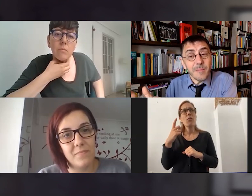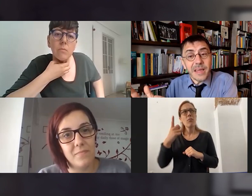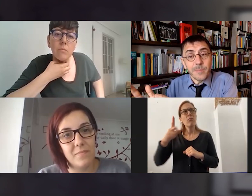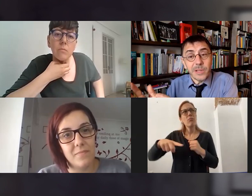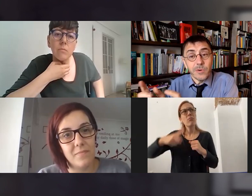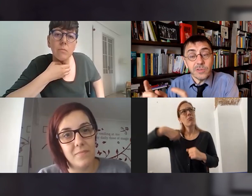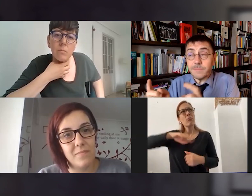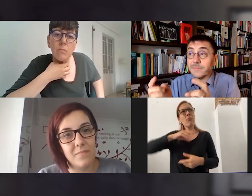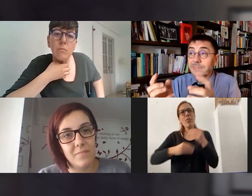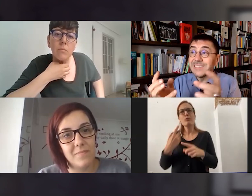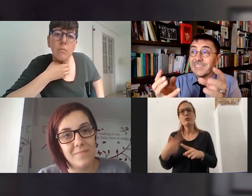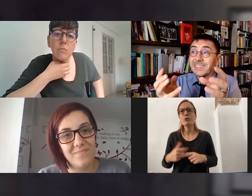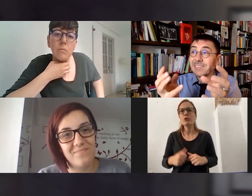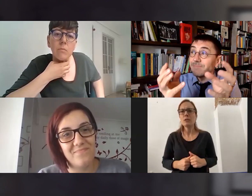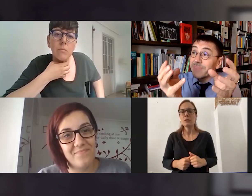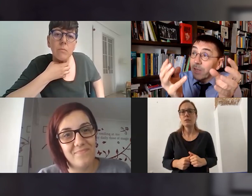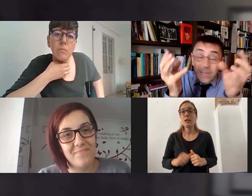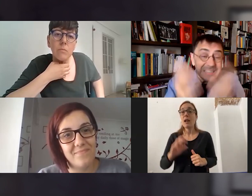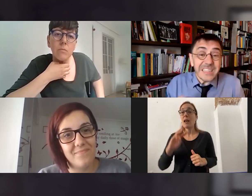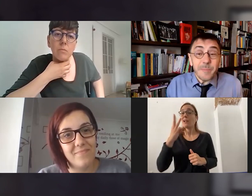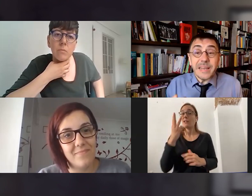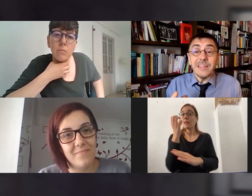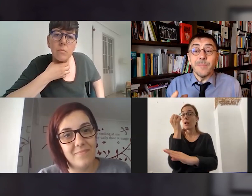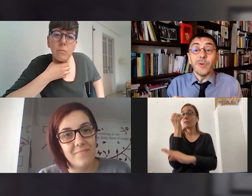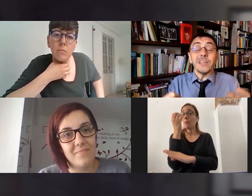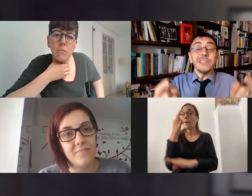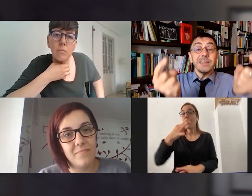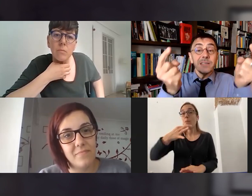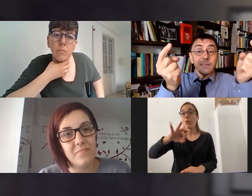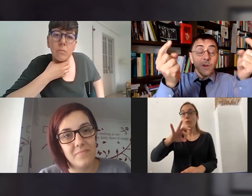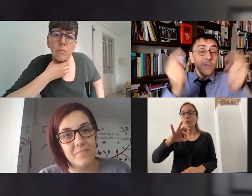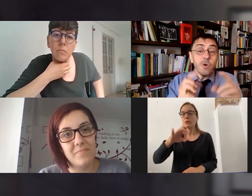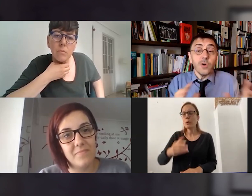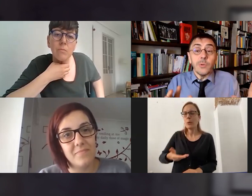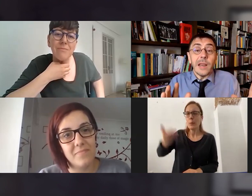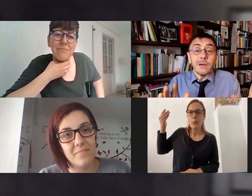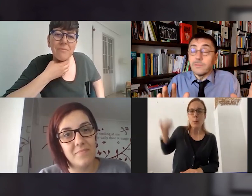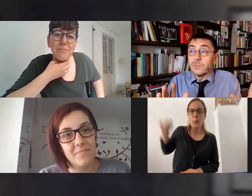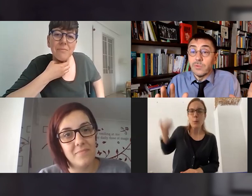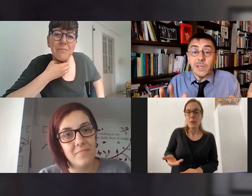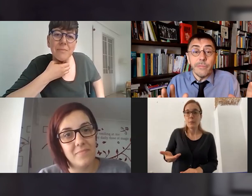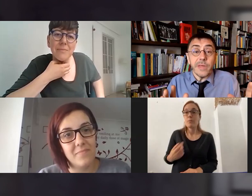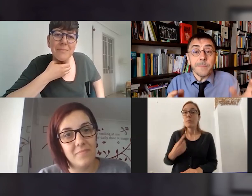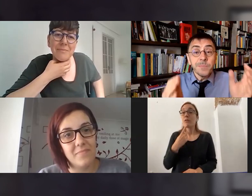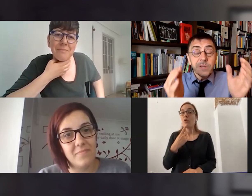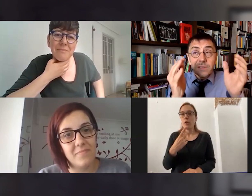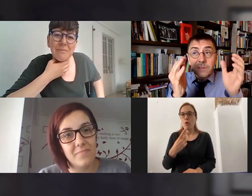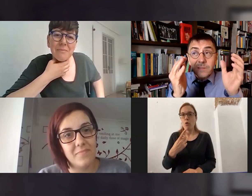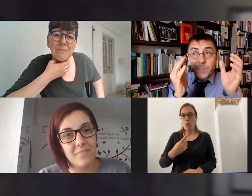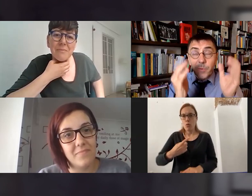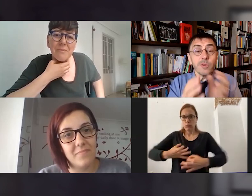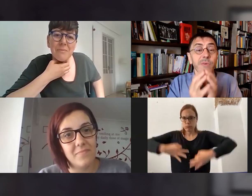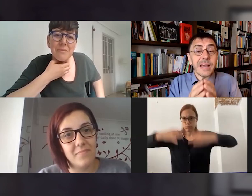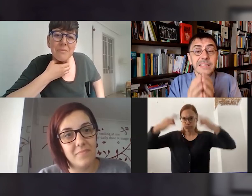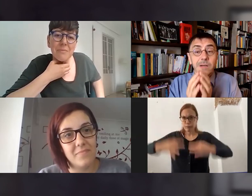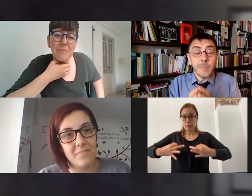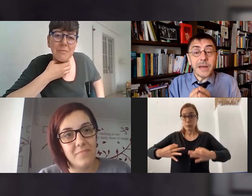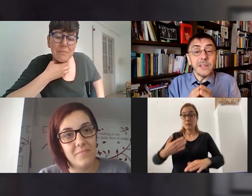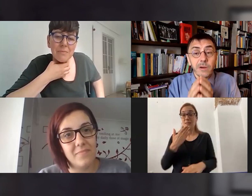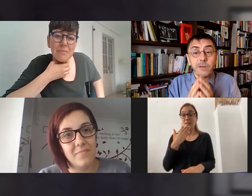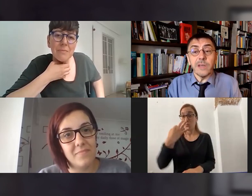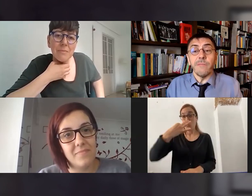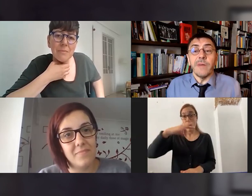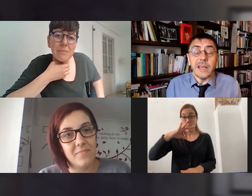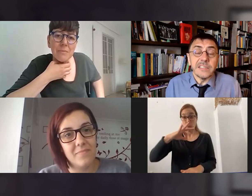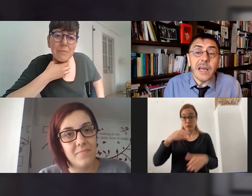tercera asamblea de Podemos creo que es determinante, porque si, y lo digo con toda la contundencia, si Podemos fracasa como